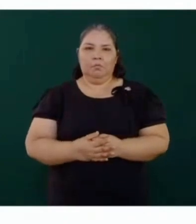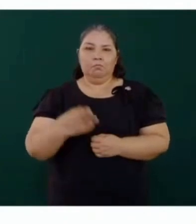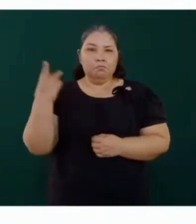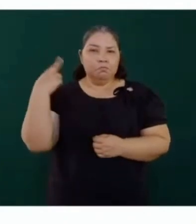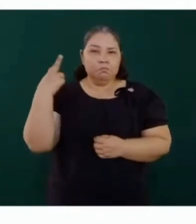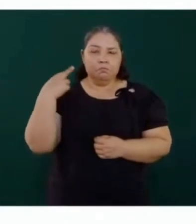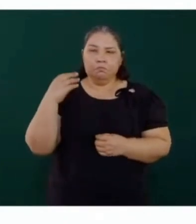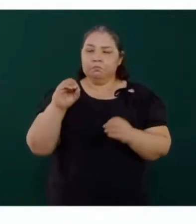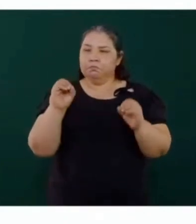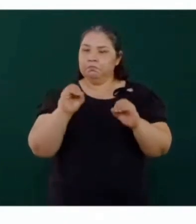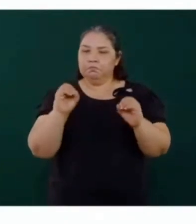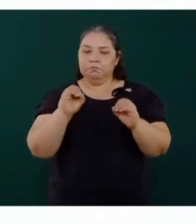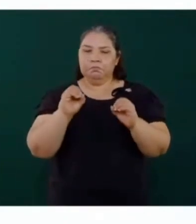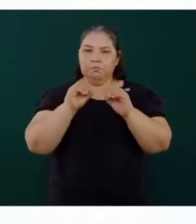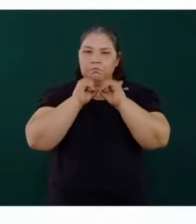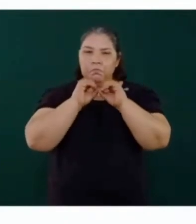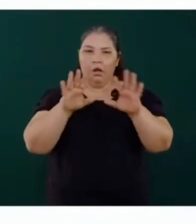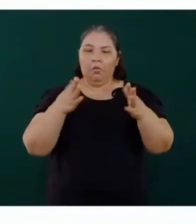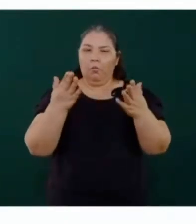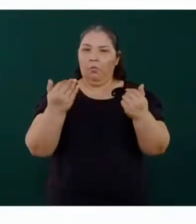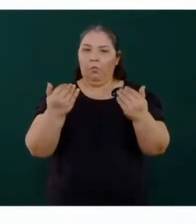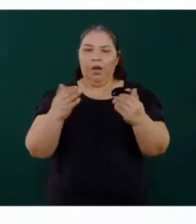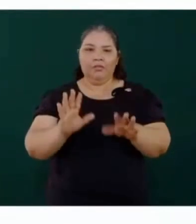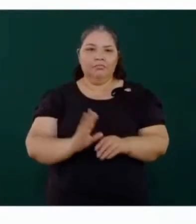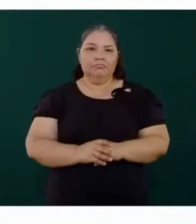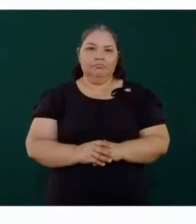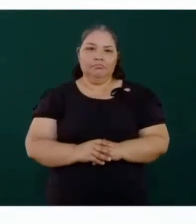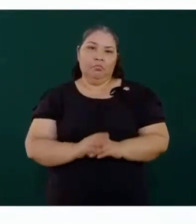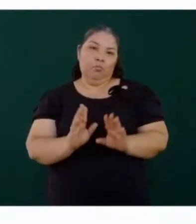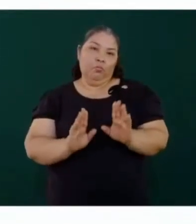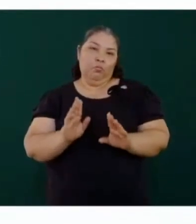radio. A lo mejor en el noreste sí,